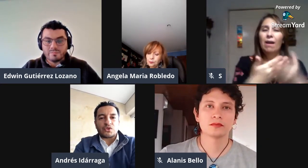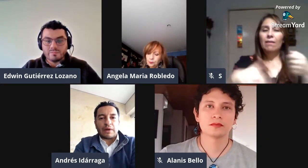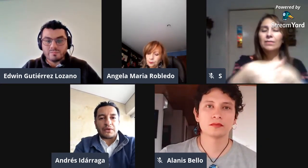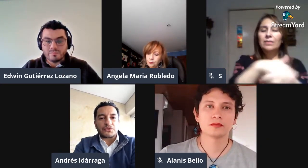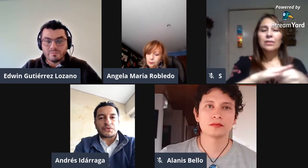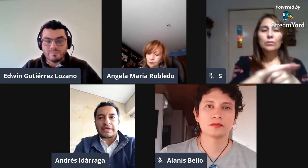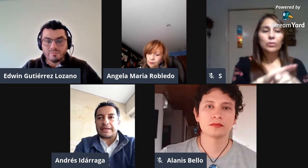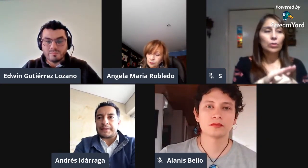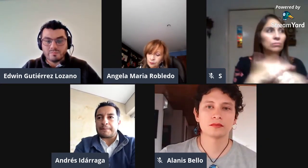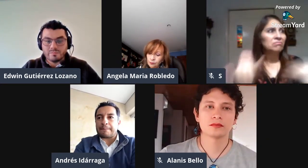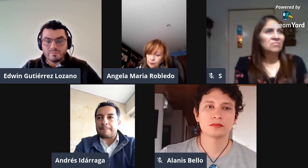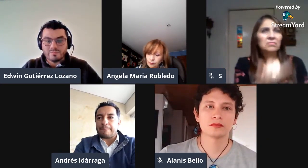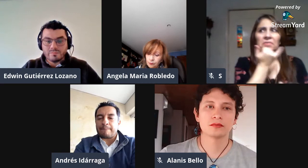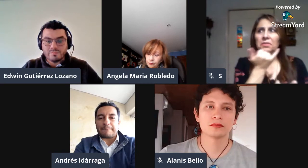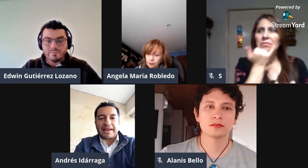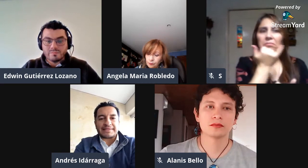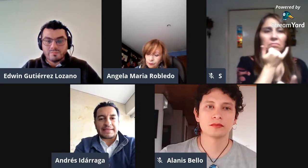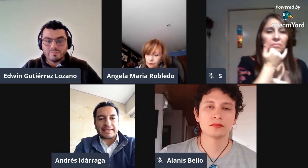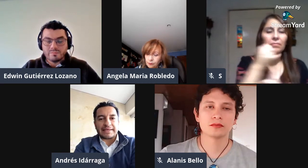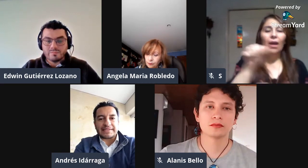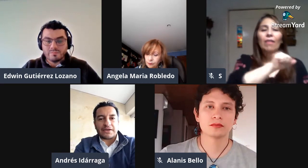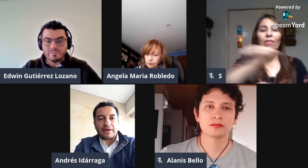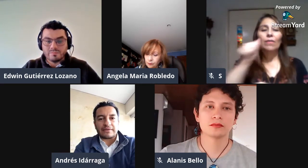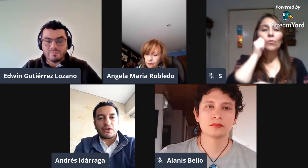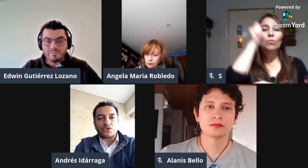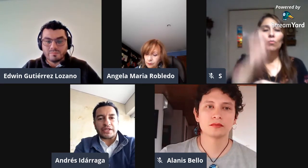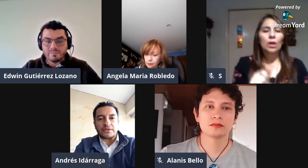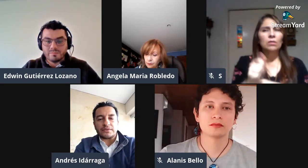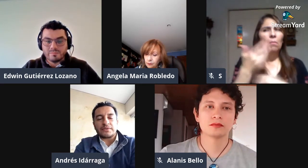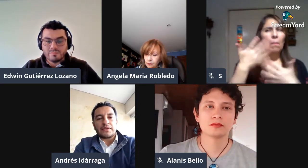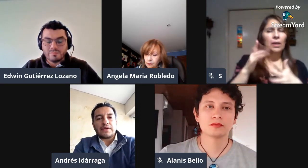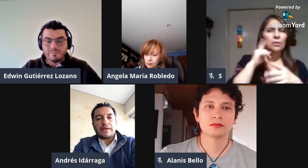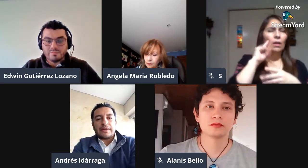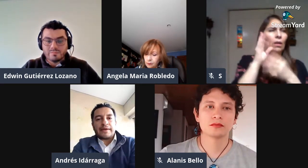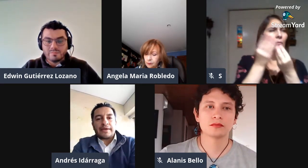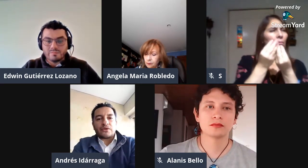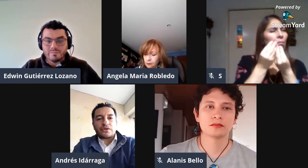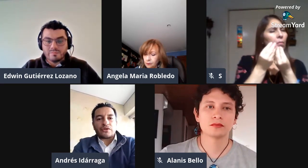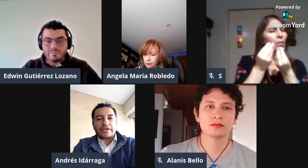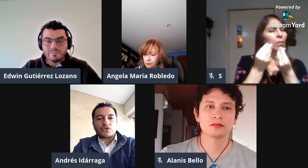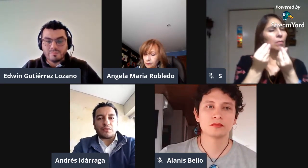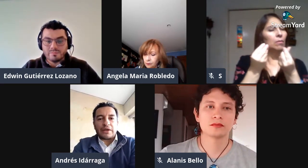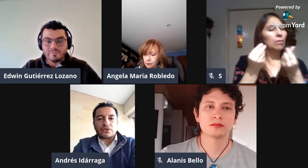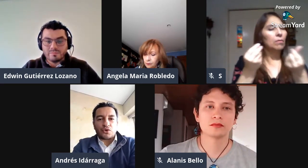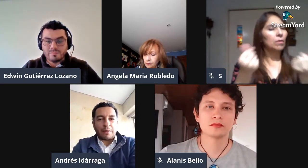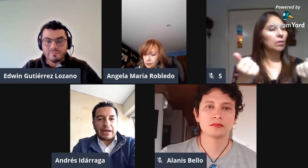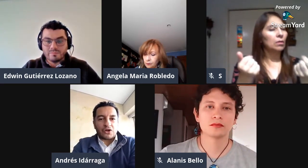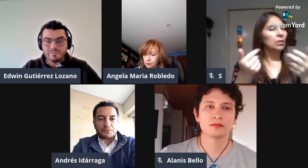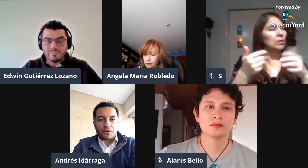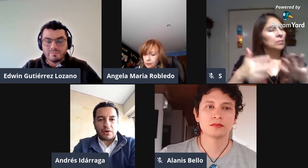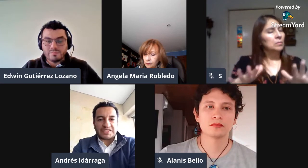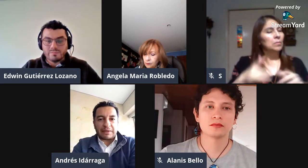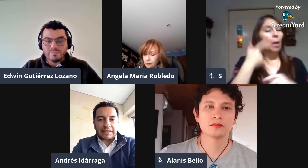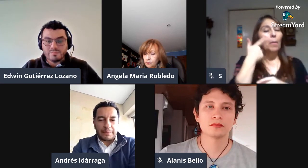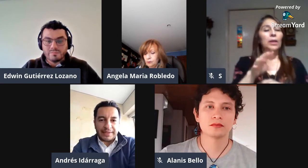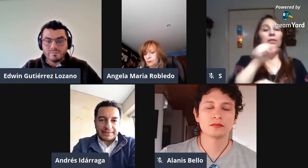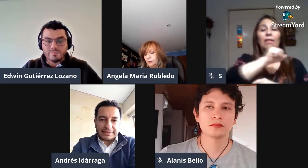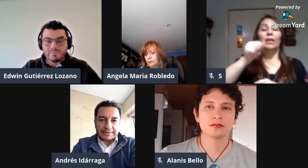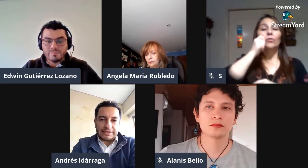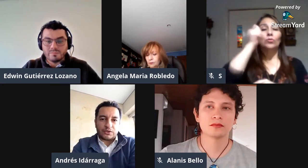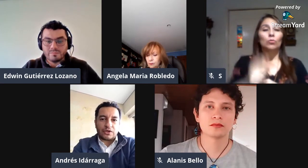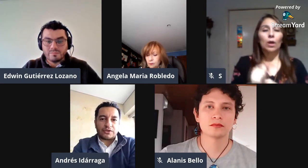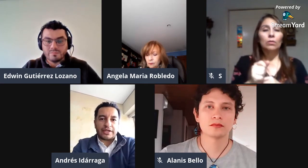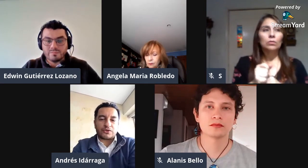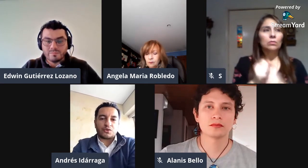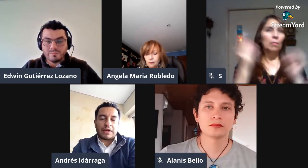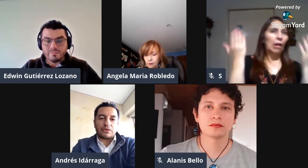los derechos humanos parecen que se van diluyendo, donde los derechos humanos son opacados por las pandemias